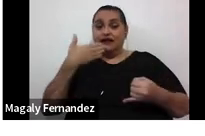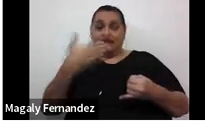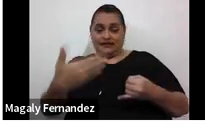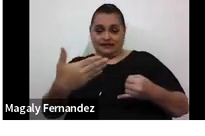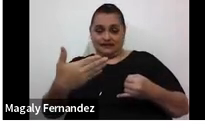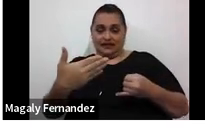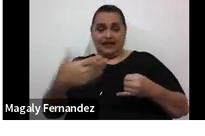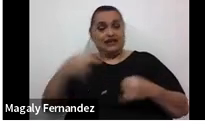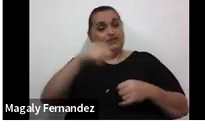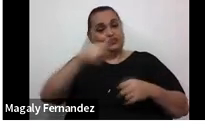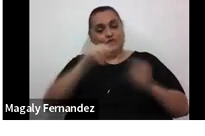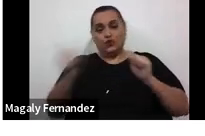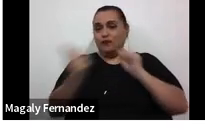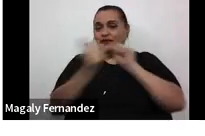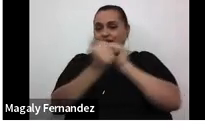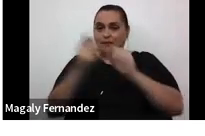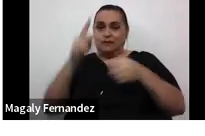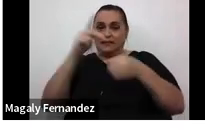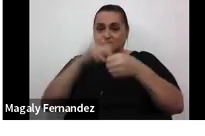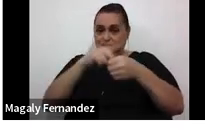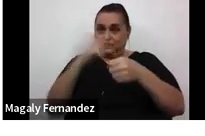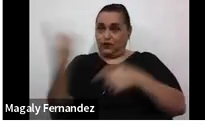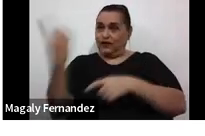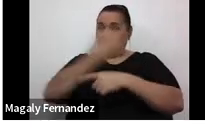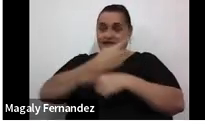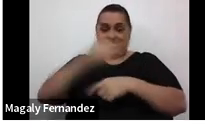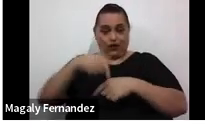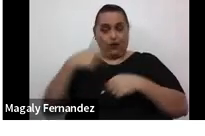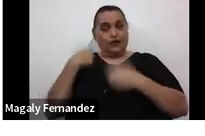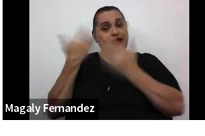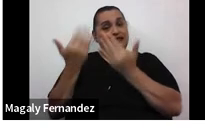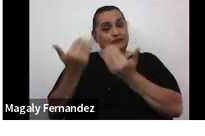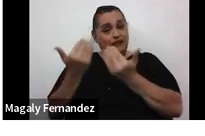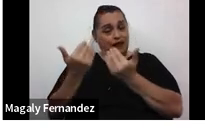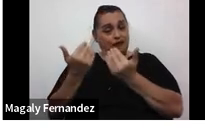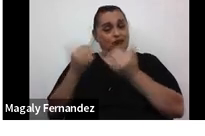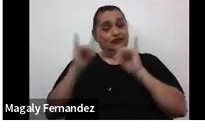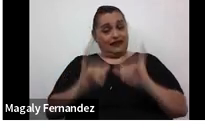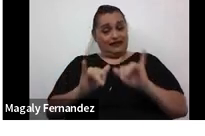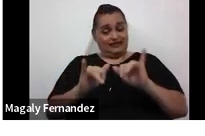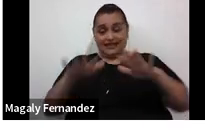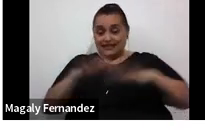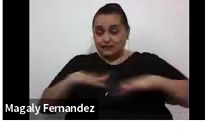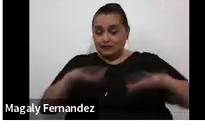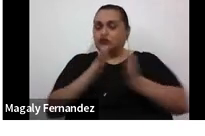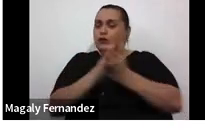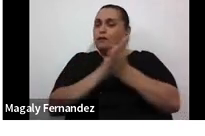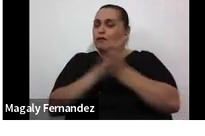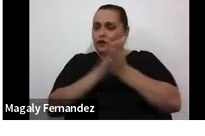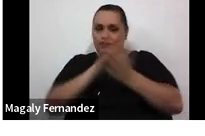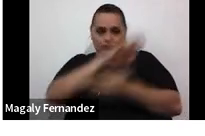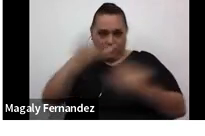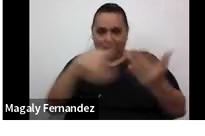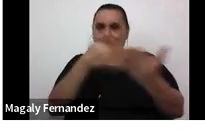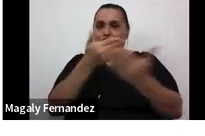su la compañía y su participación el día de hoy Esperamos que se haya sido un espacio de mucho provecho para todos y